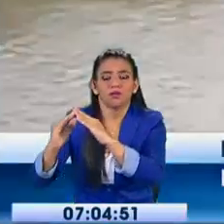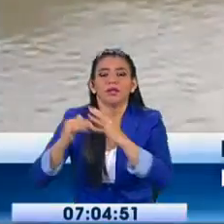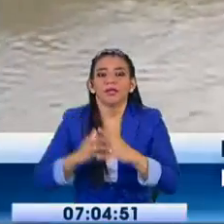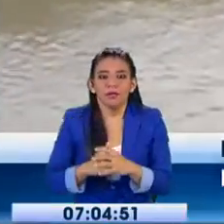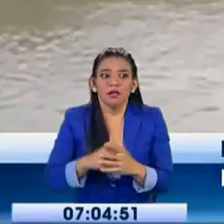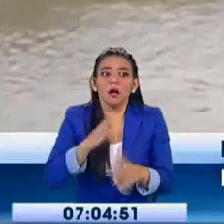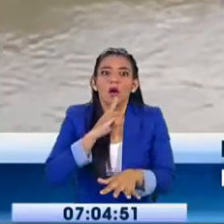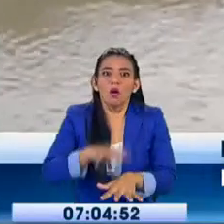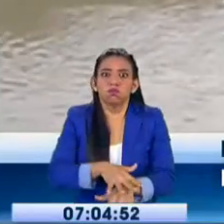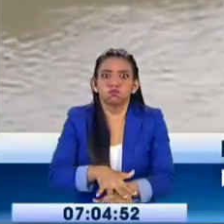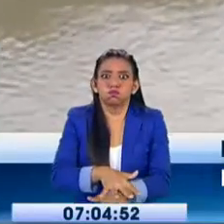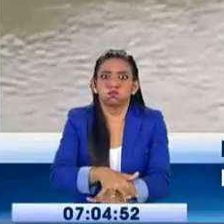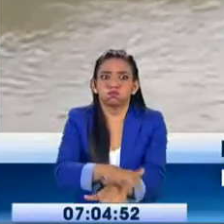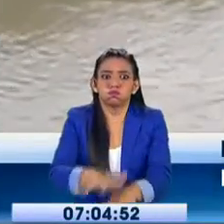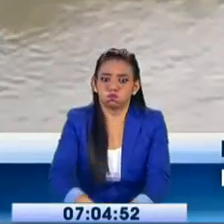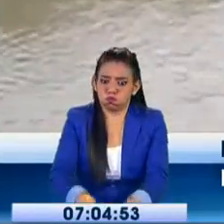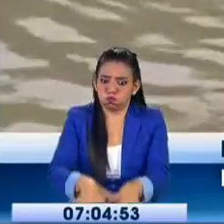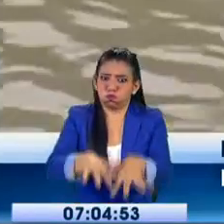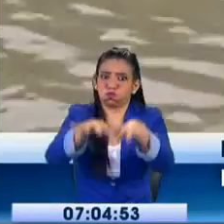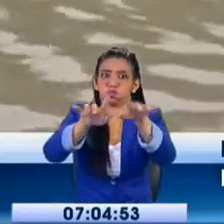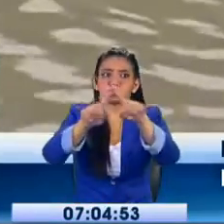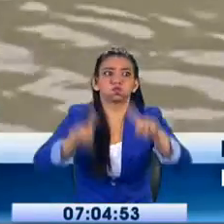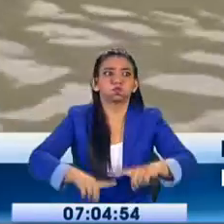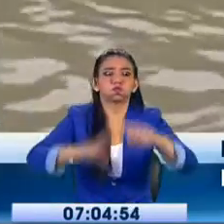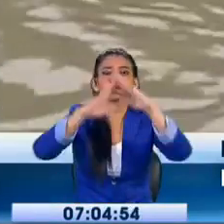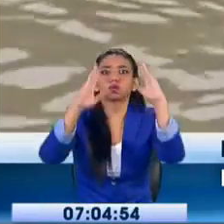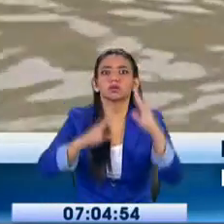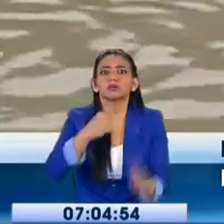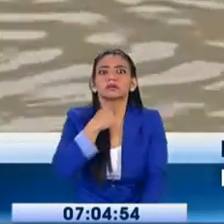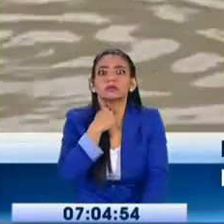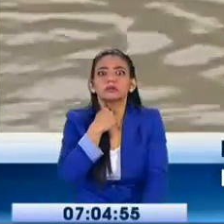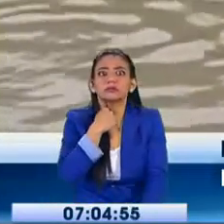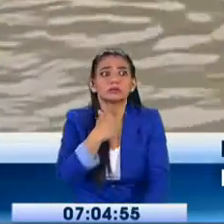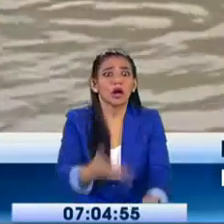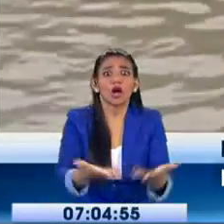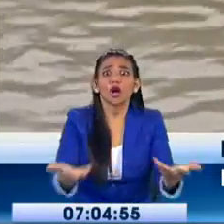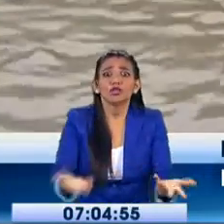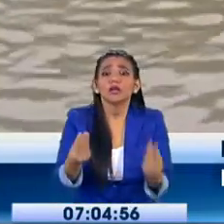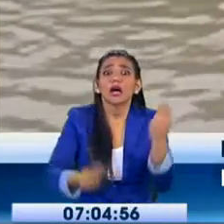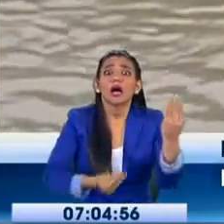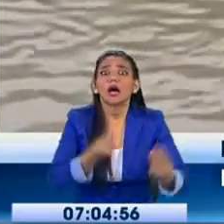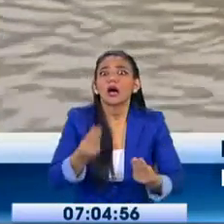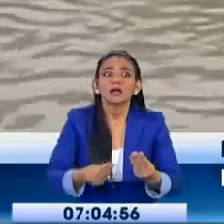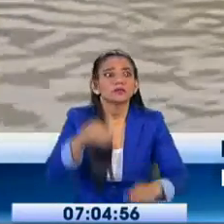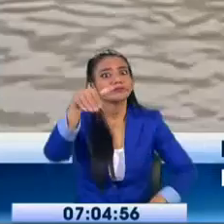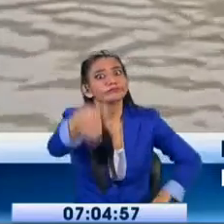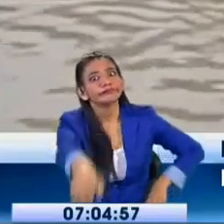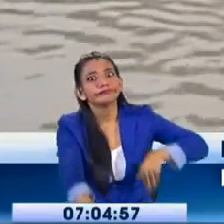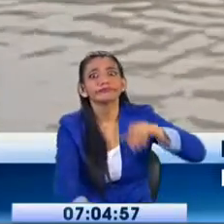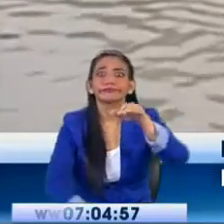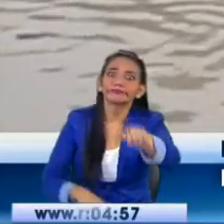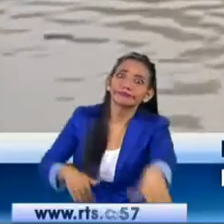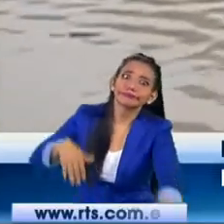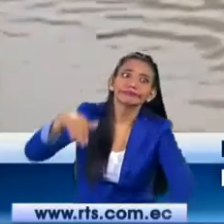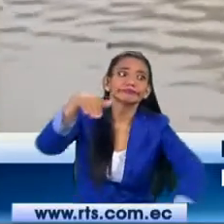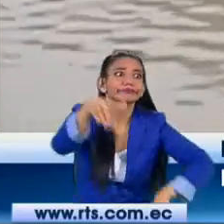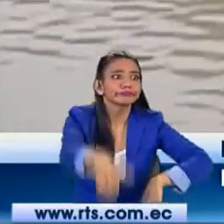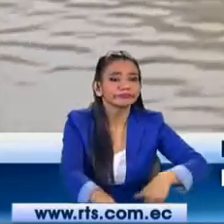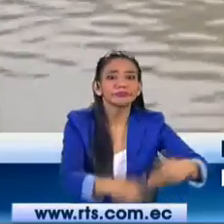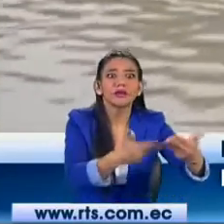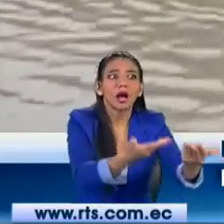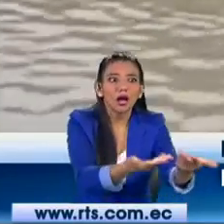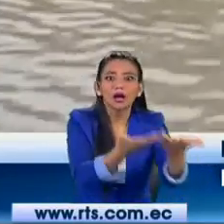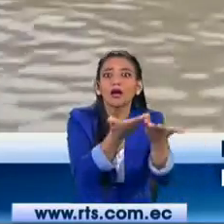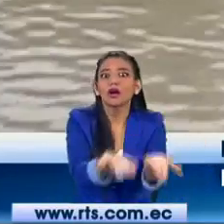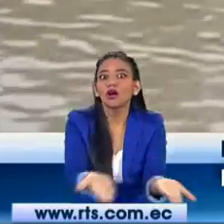río Teahone afectó a varias viviendas, las familias para poder sacar las cosas tuvieron que hacerlo nadando. Era la única manera de poner a